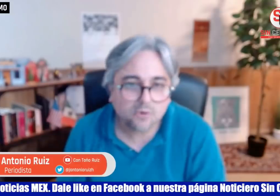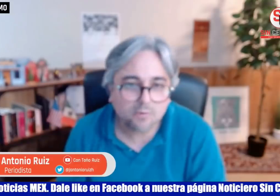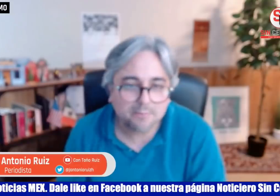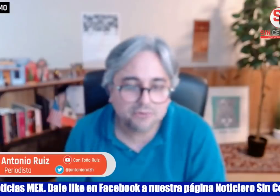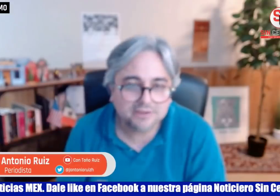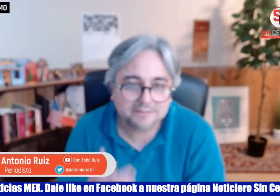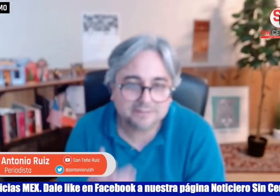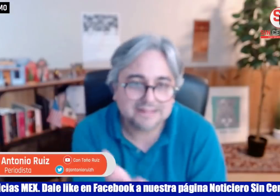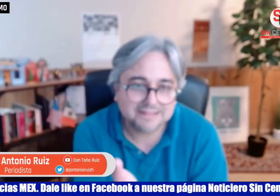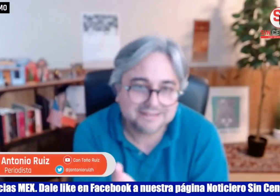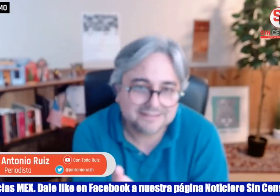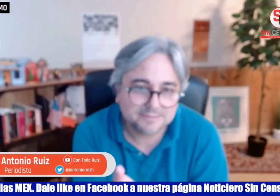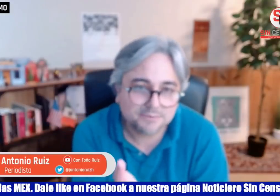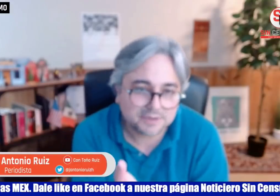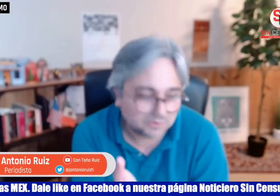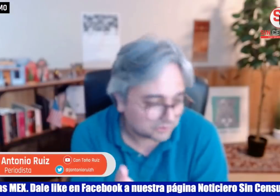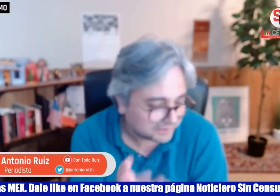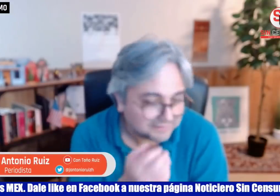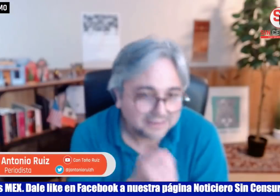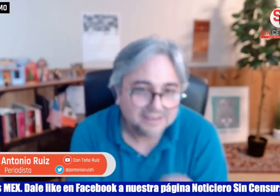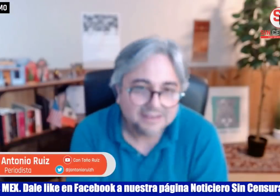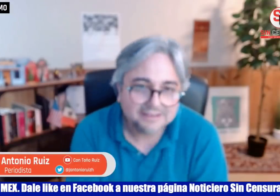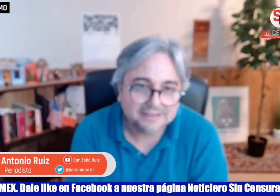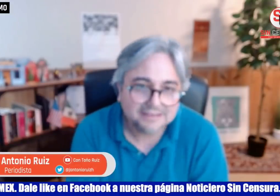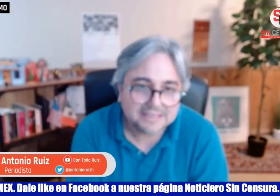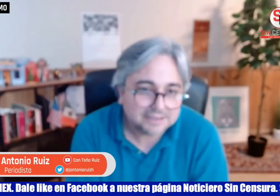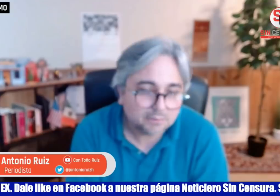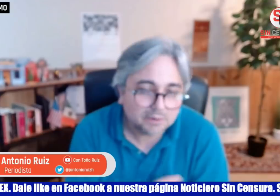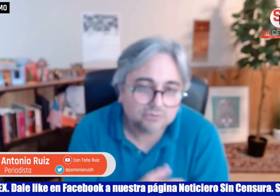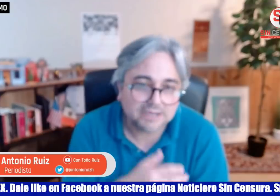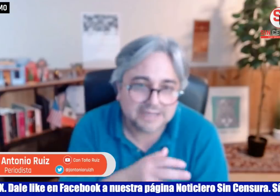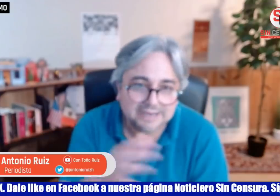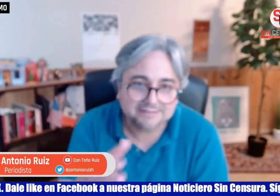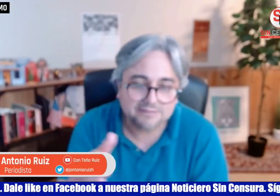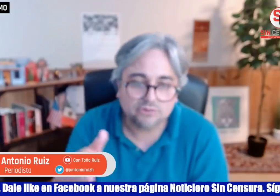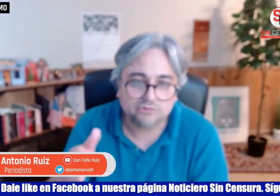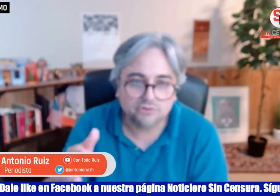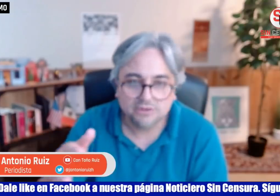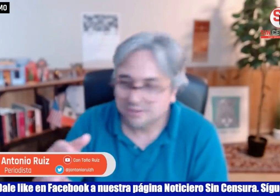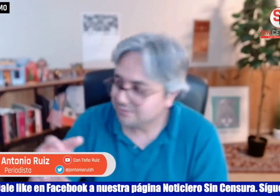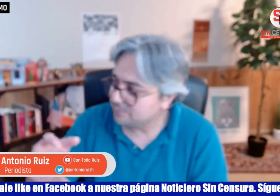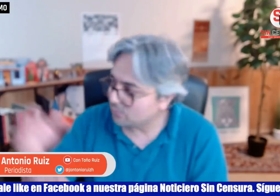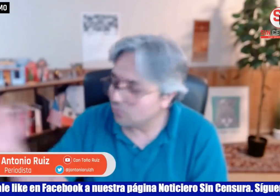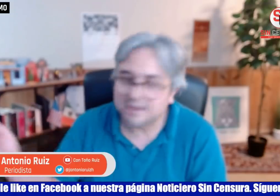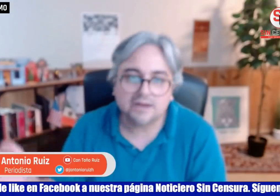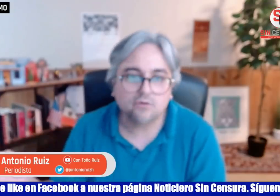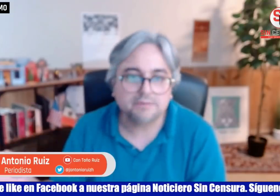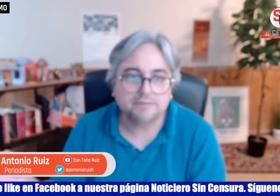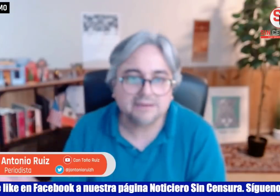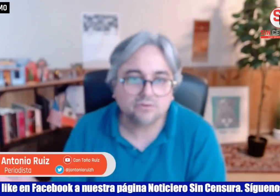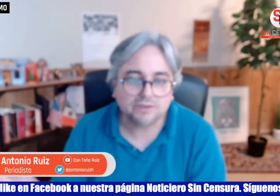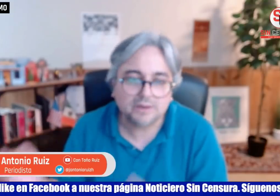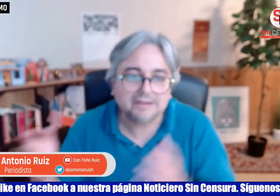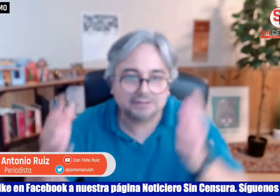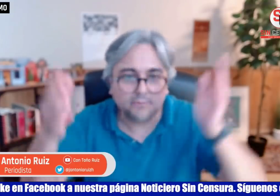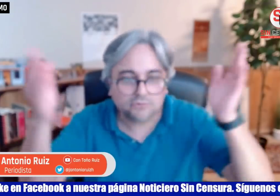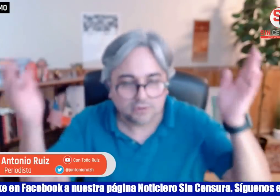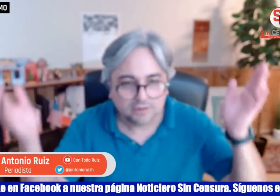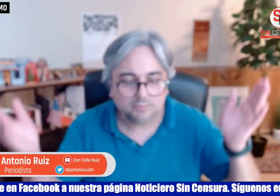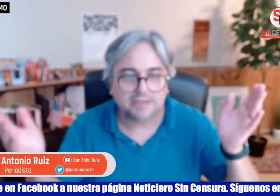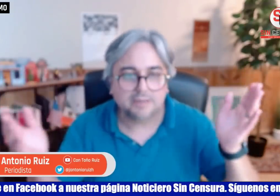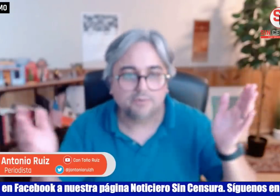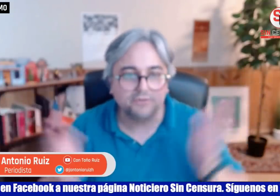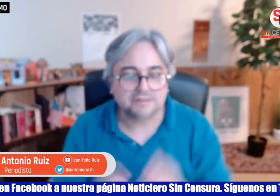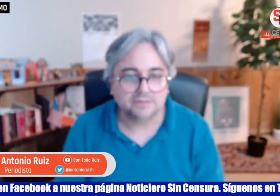A mí me preocupa mucho que se planteen este tipo de cosas, y no me gustaría que esta situación se prolongara con mis hijos. Ahora que